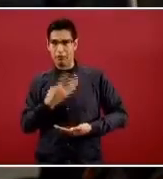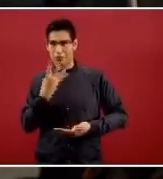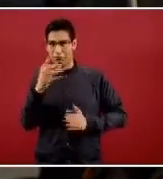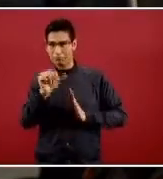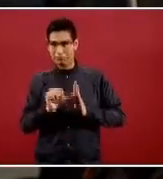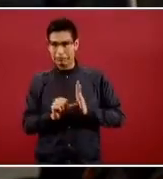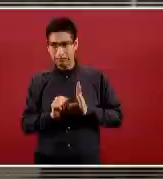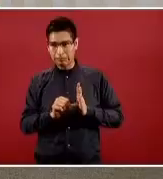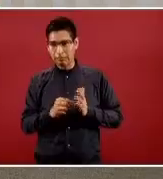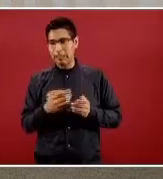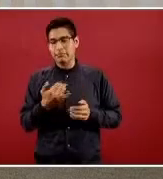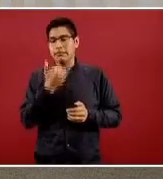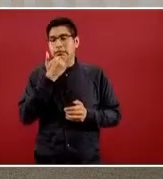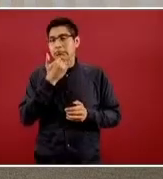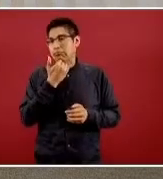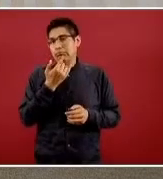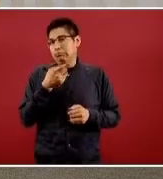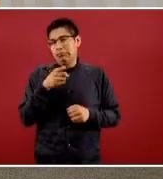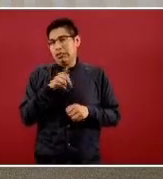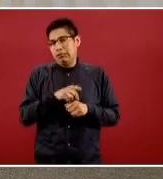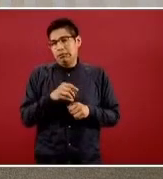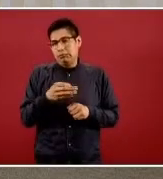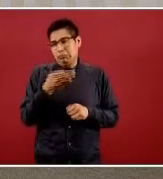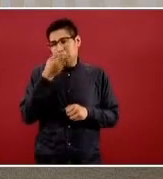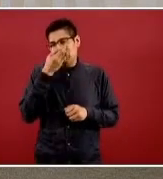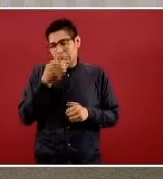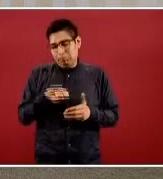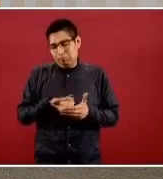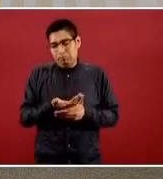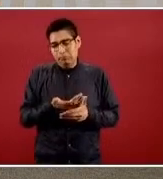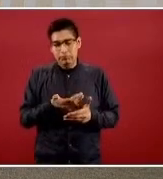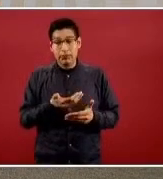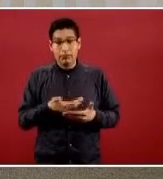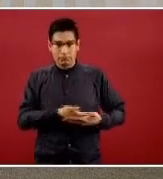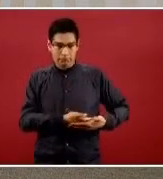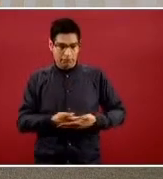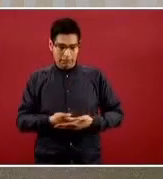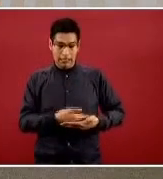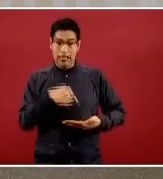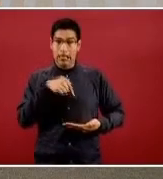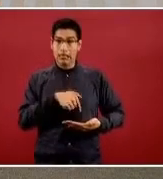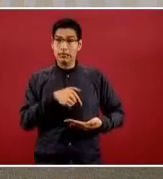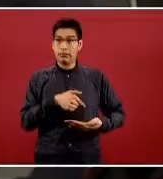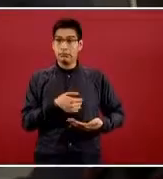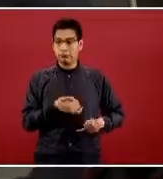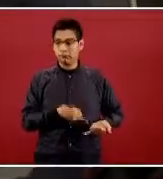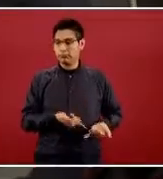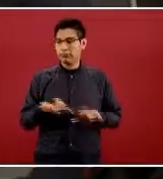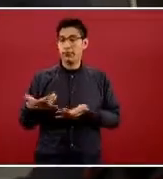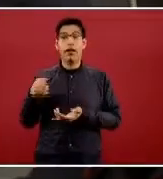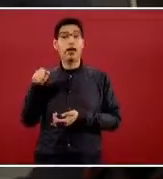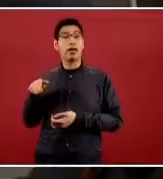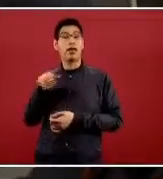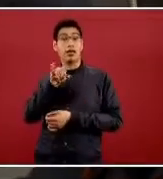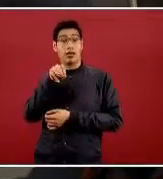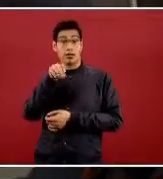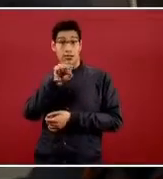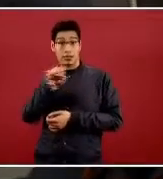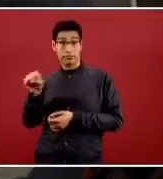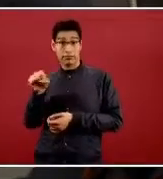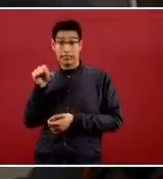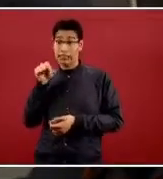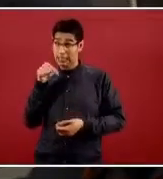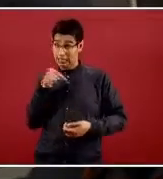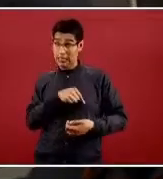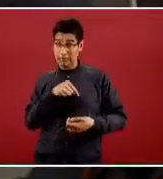de días de nacido, fue trasladado de un hospital privado a una clínica del IMSS. me gustaría saber por qué fue con COVID también este